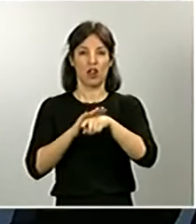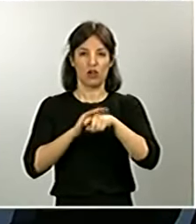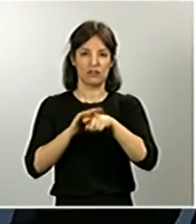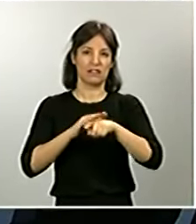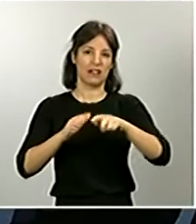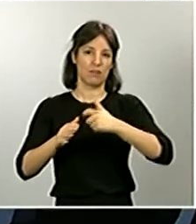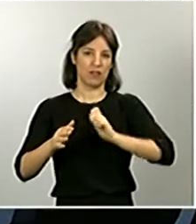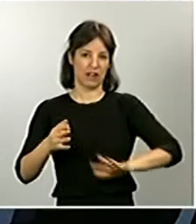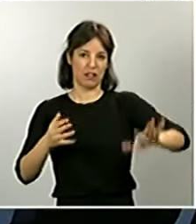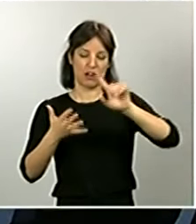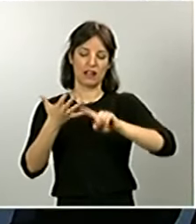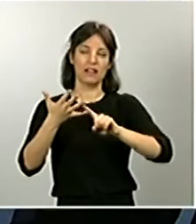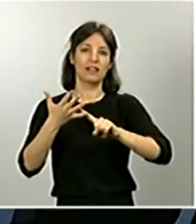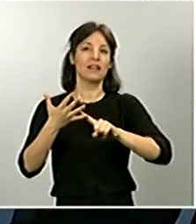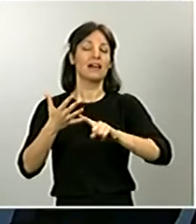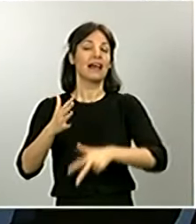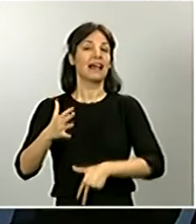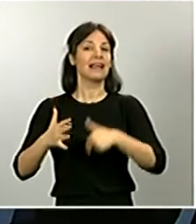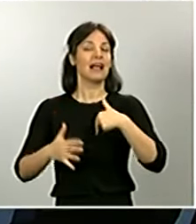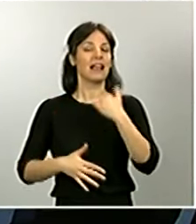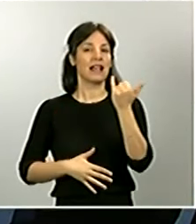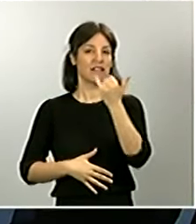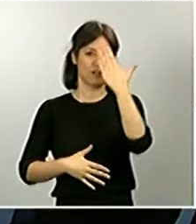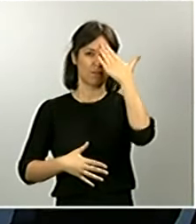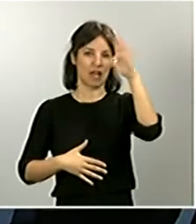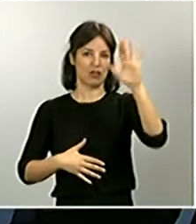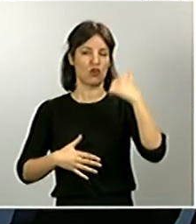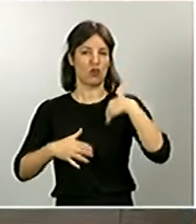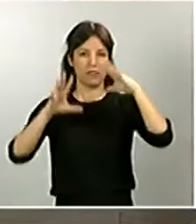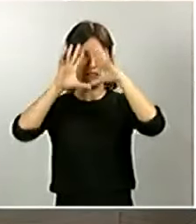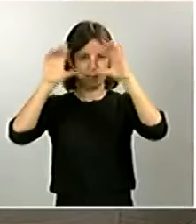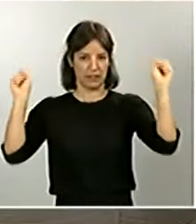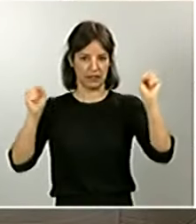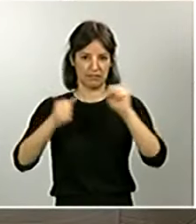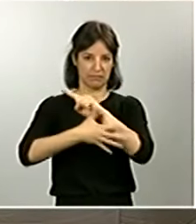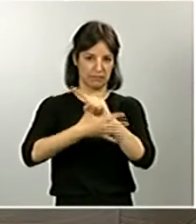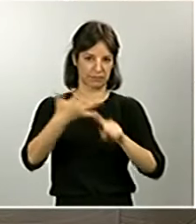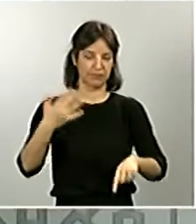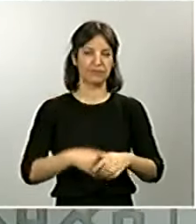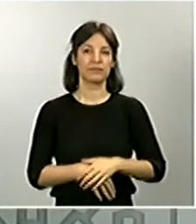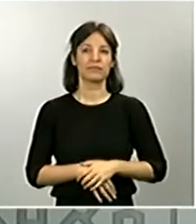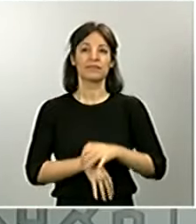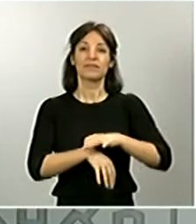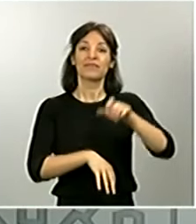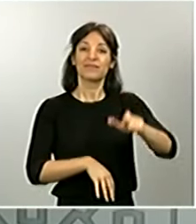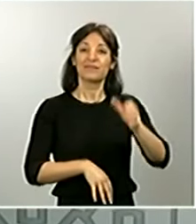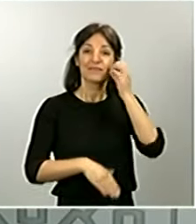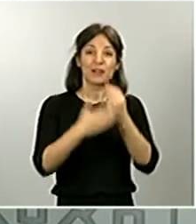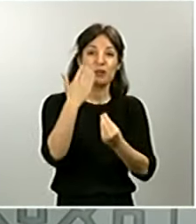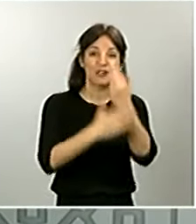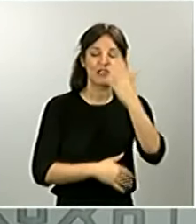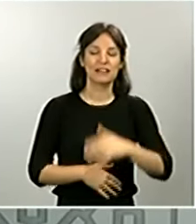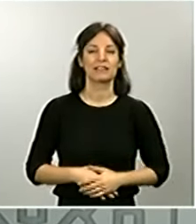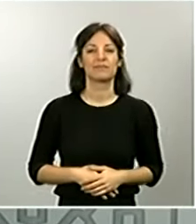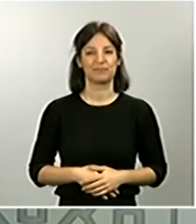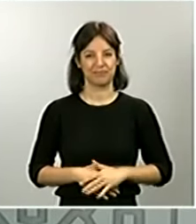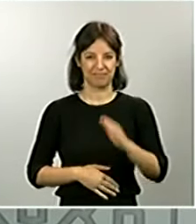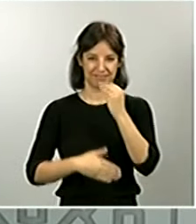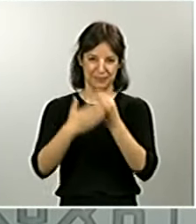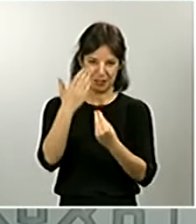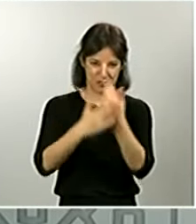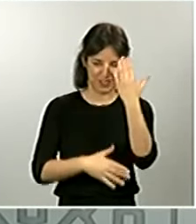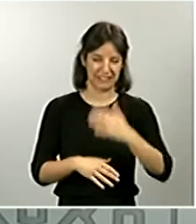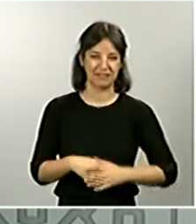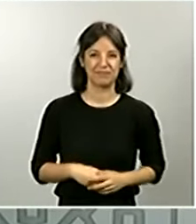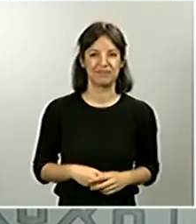de la policía nacional juntos harán esa fotografía de los datos que acabamos de conocer